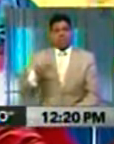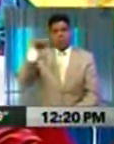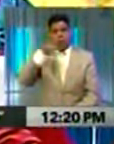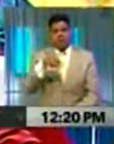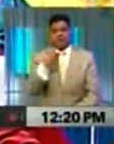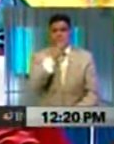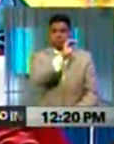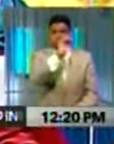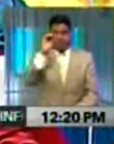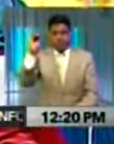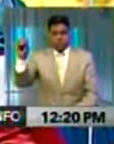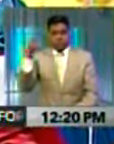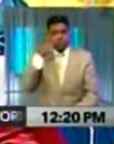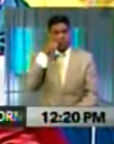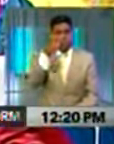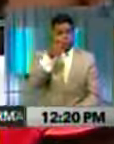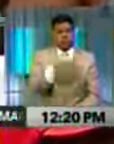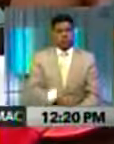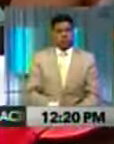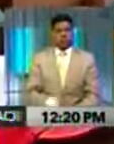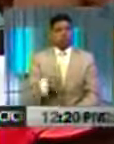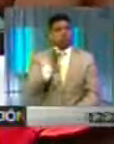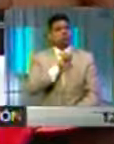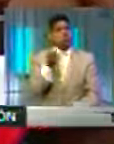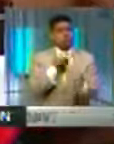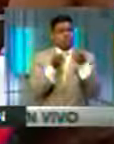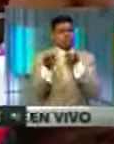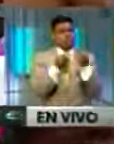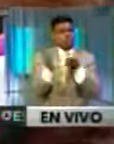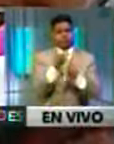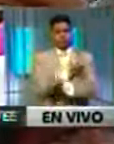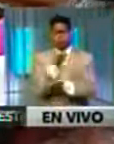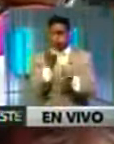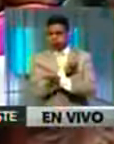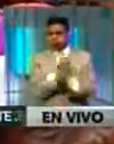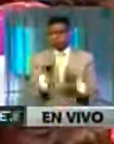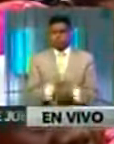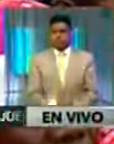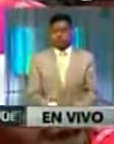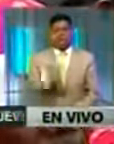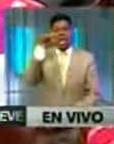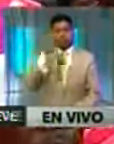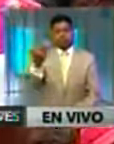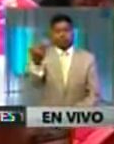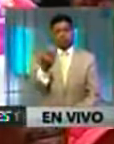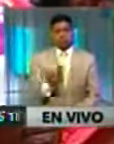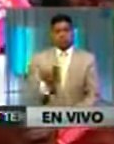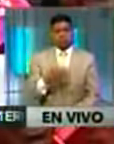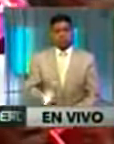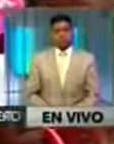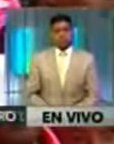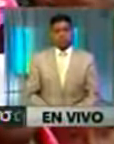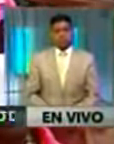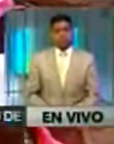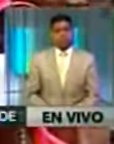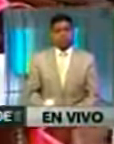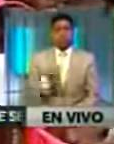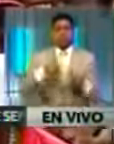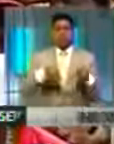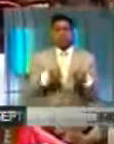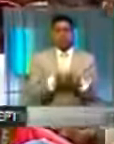pueblo que no se deje manipular. Aquí han venido con una barajita